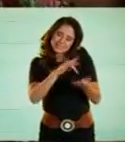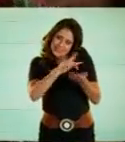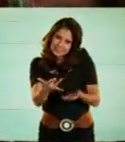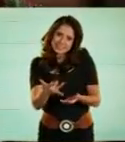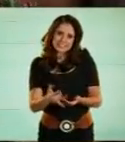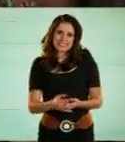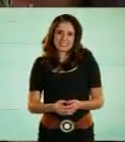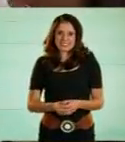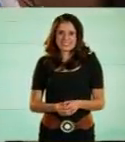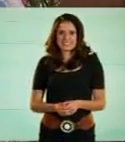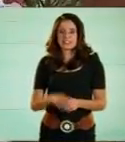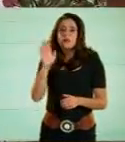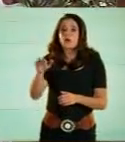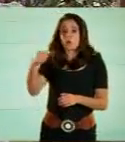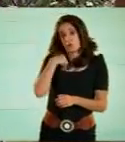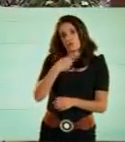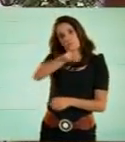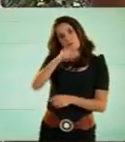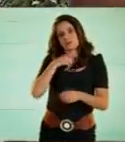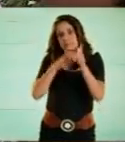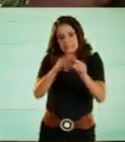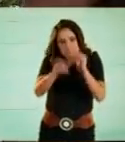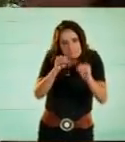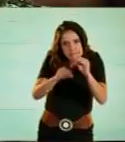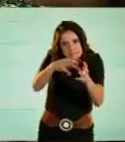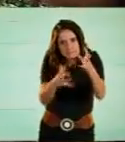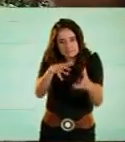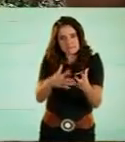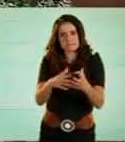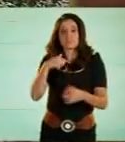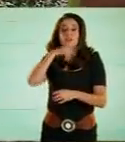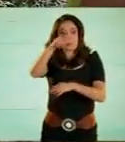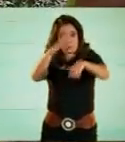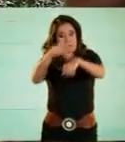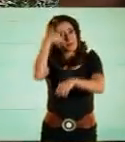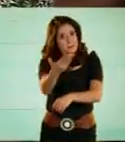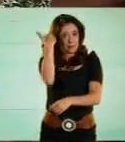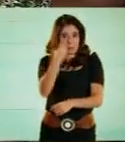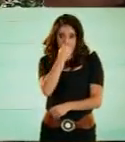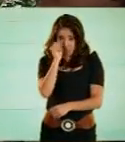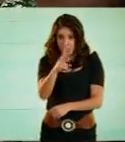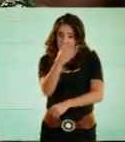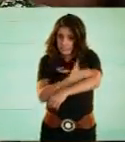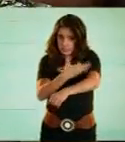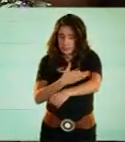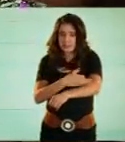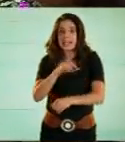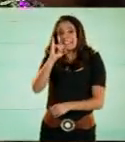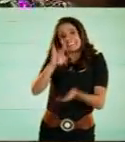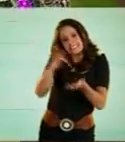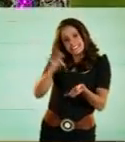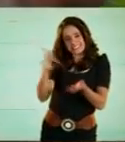Gracias. Gracias. Oiga, pues me voy a adelantar para seguirle dando. Les llamo en un rato para la comida. Ya va a estar. ¿Va?